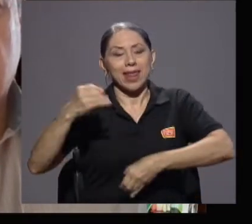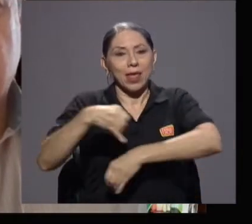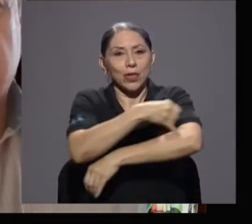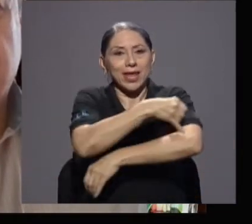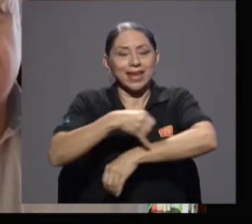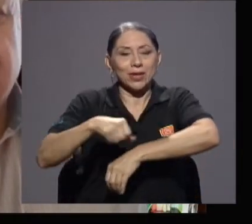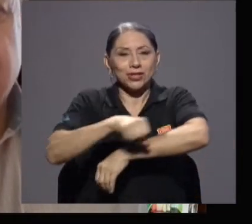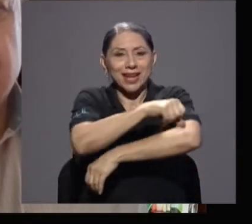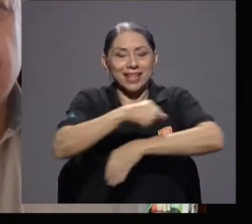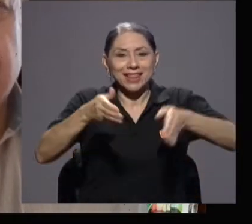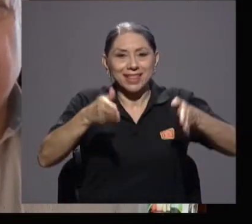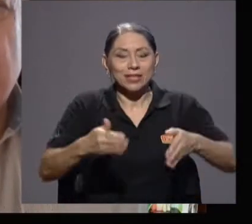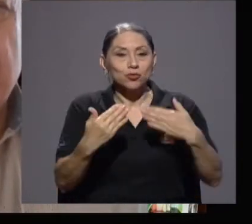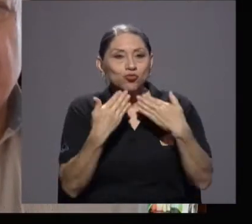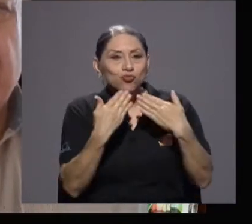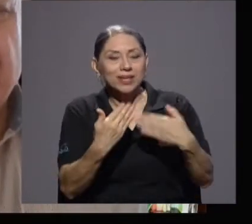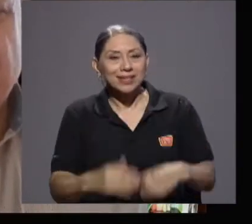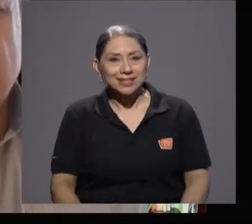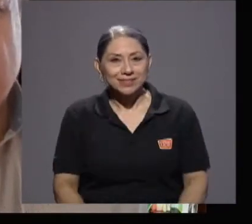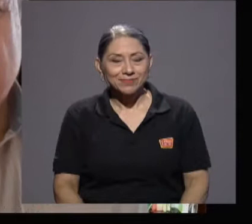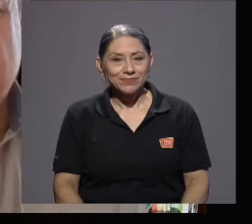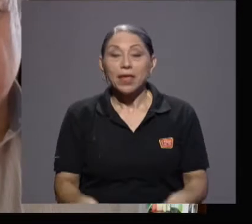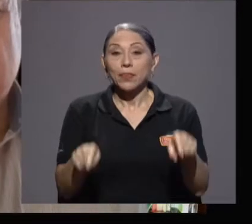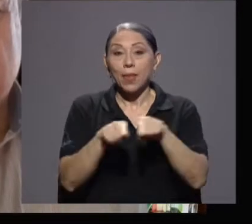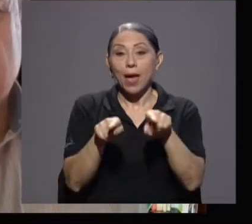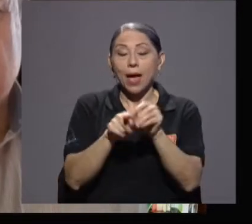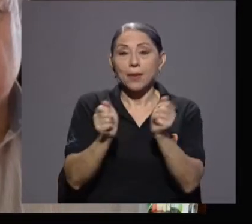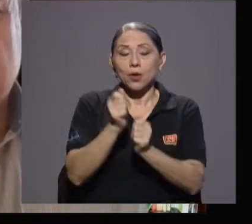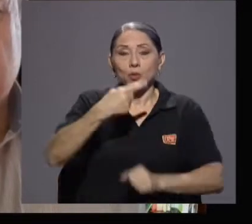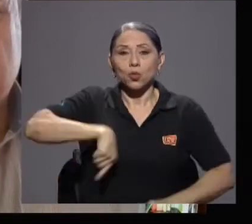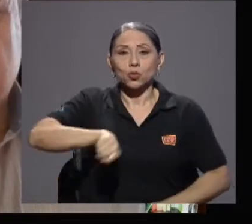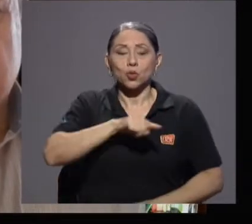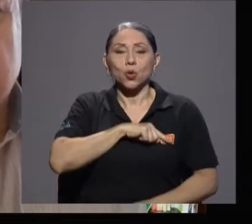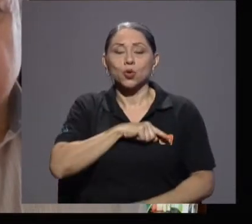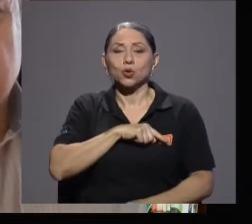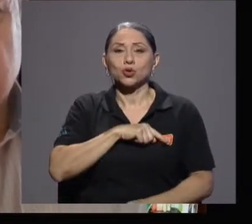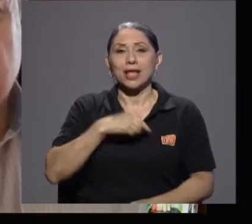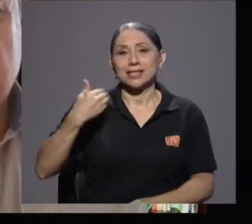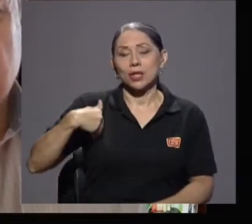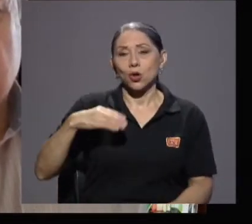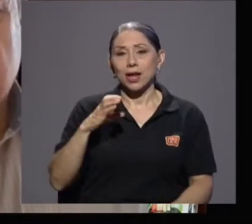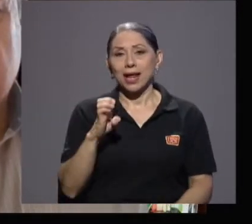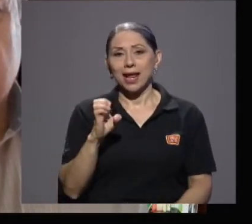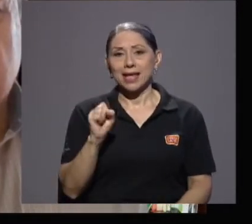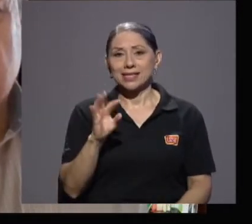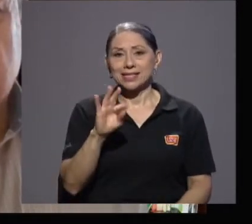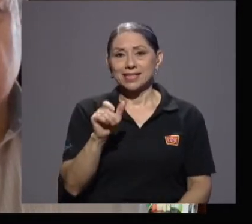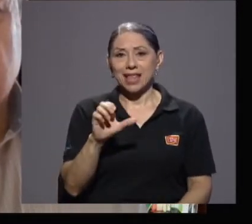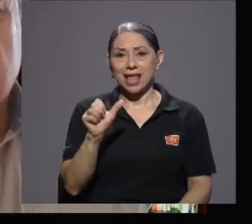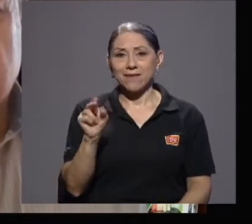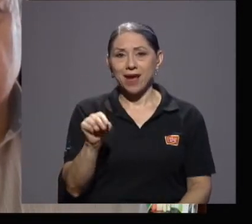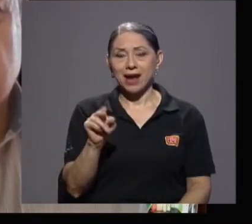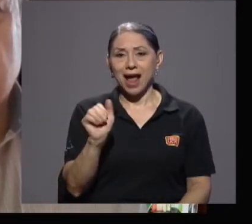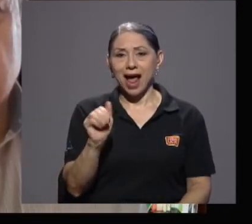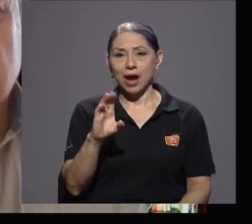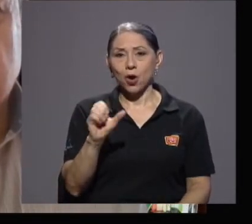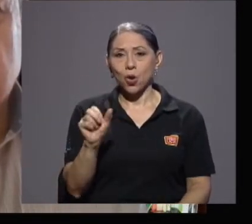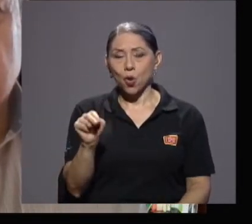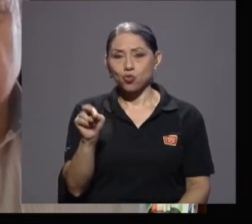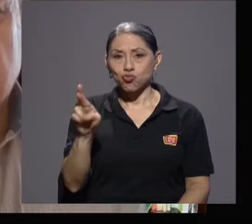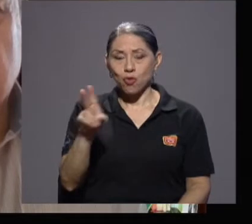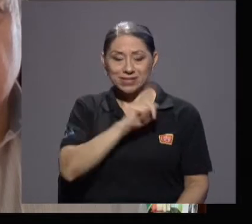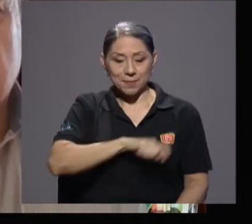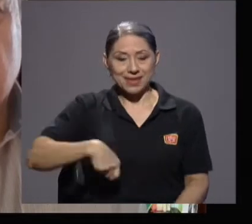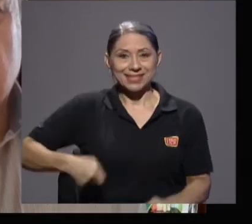Muchísimas gracias, don Olman. También está con nosotros el señor Esteban Acón Rojas, quien es presidente de la